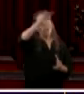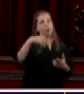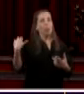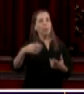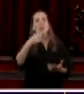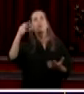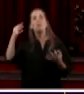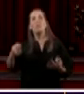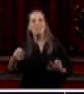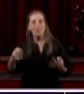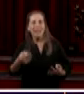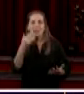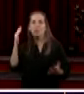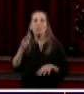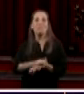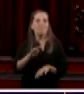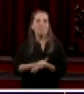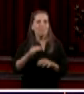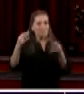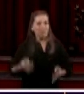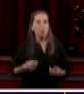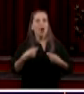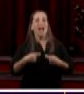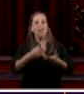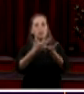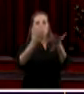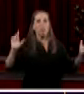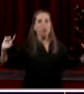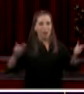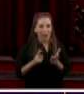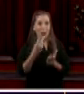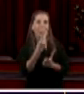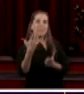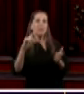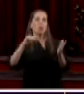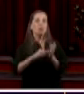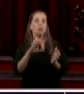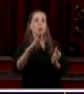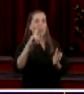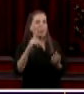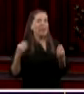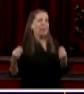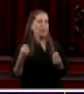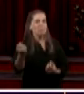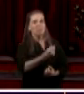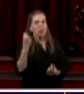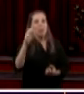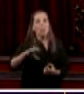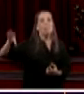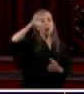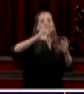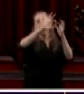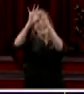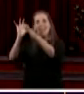va a querer que diga gestión mi ley entonces hay algunos pedidos de algunos intendentes y o gobernadores que tienen obras avanzadas en un